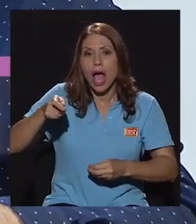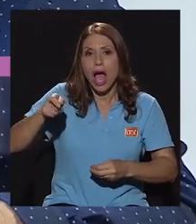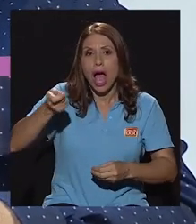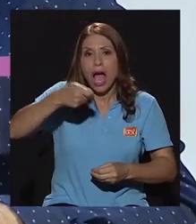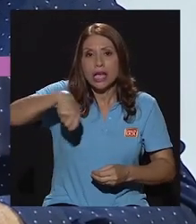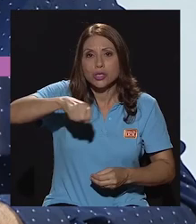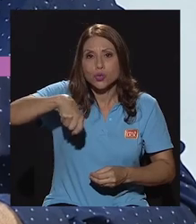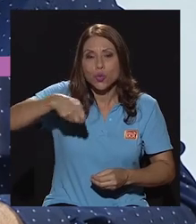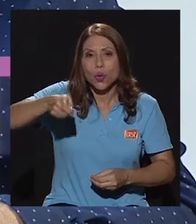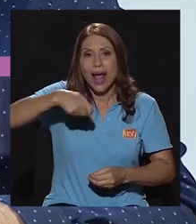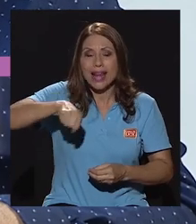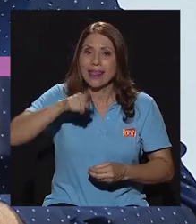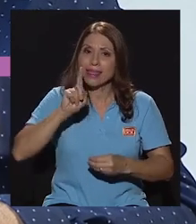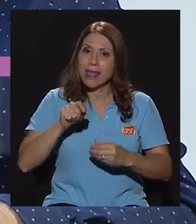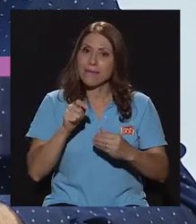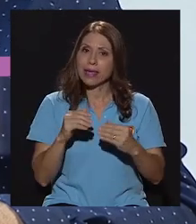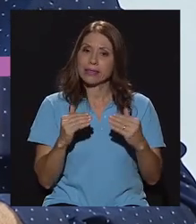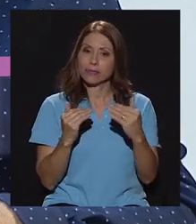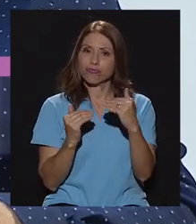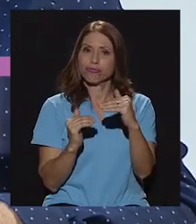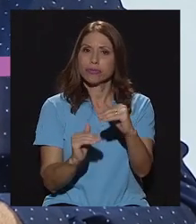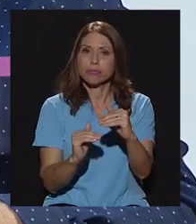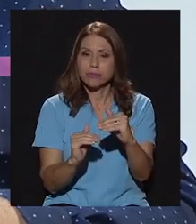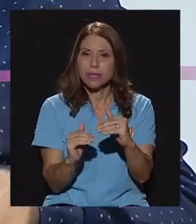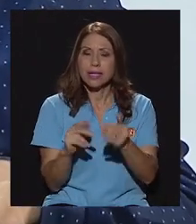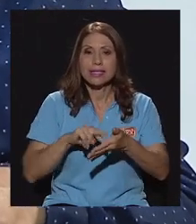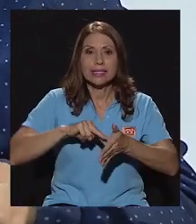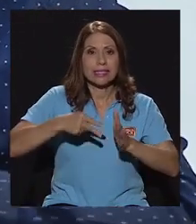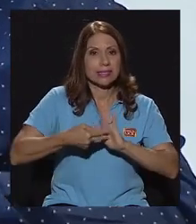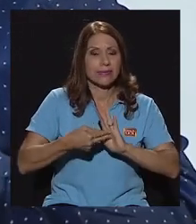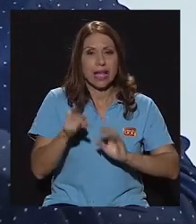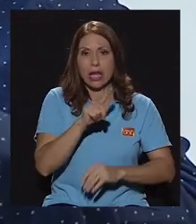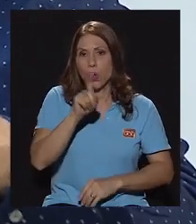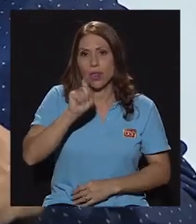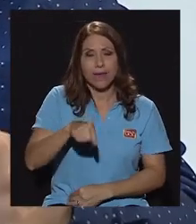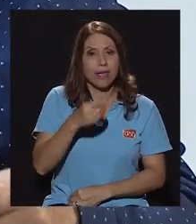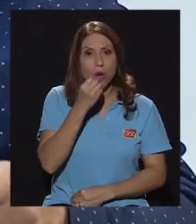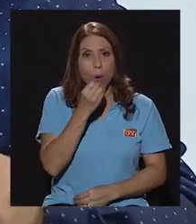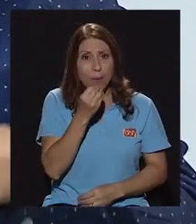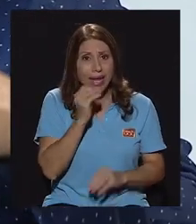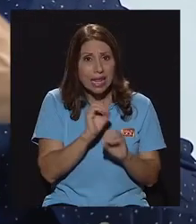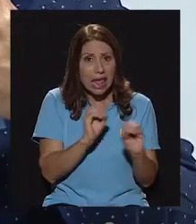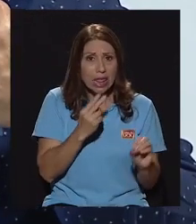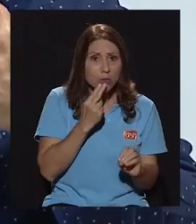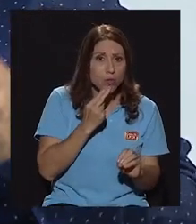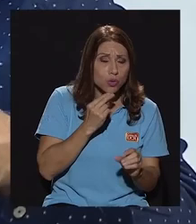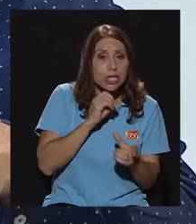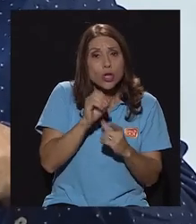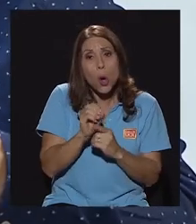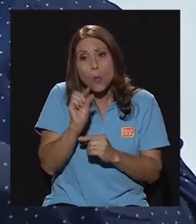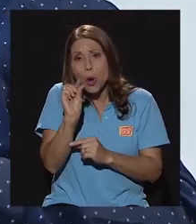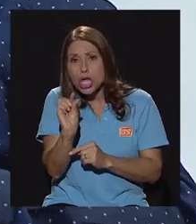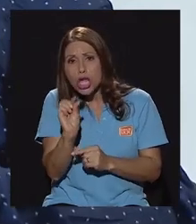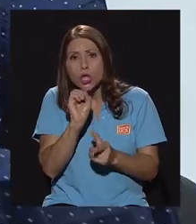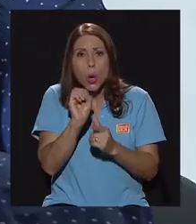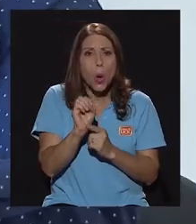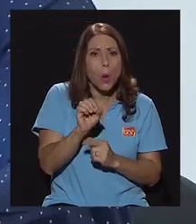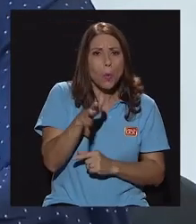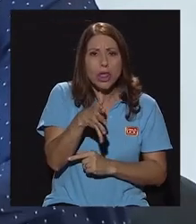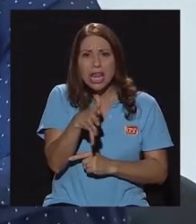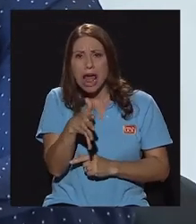ser bastante restringido, ¿verdad? Eso implica que no deben de comerlos, tienen que comer muy poquito,